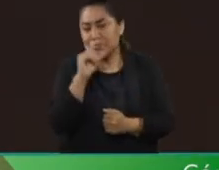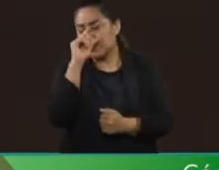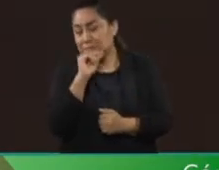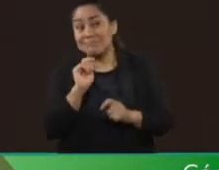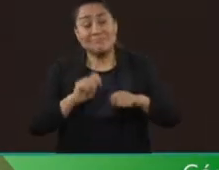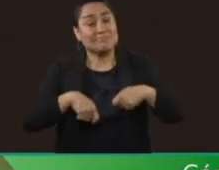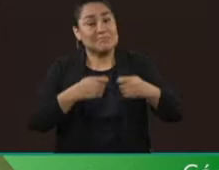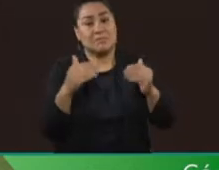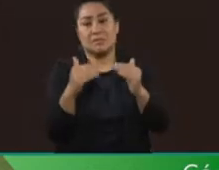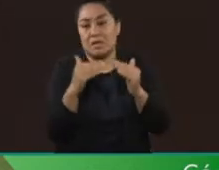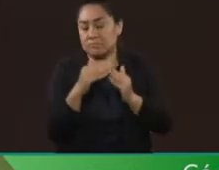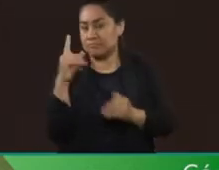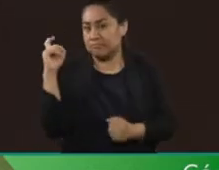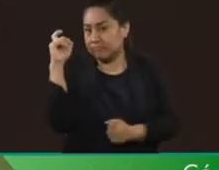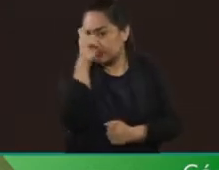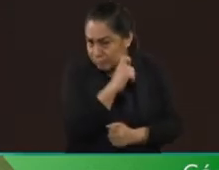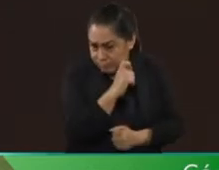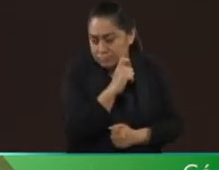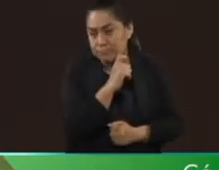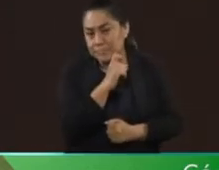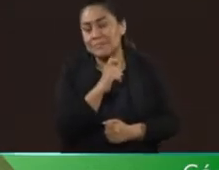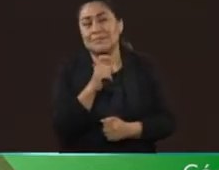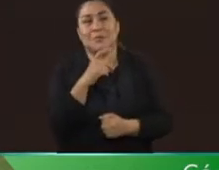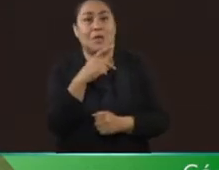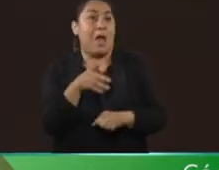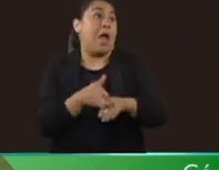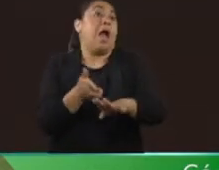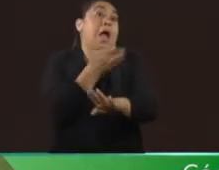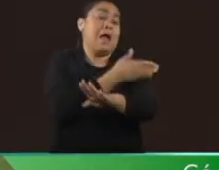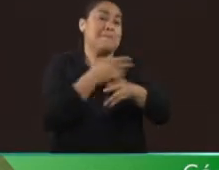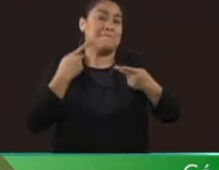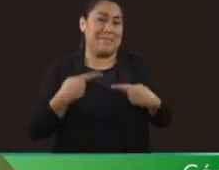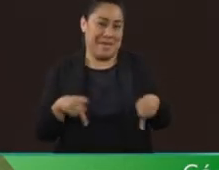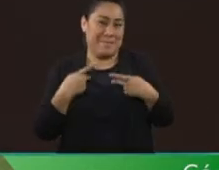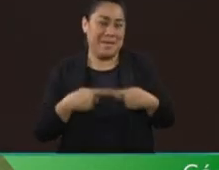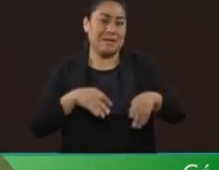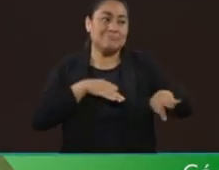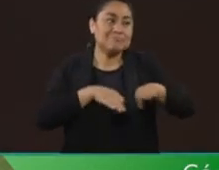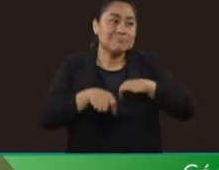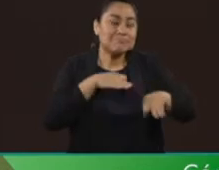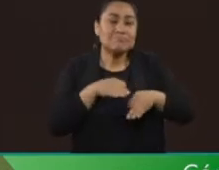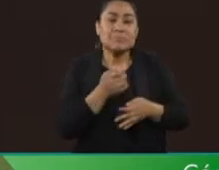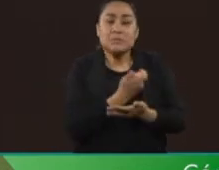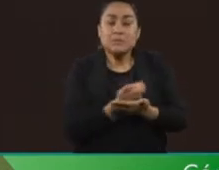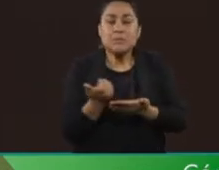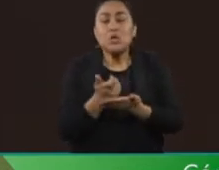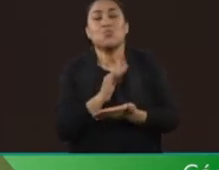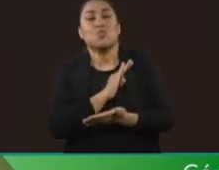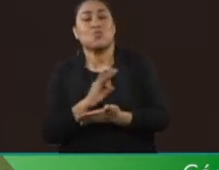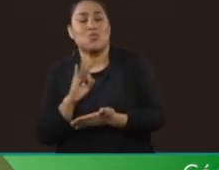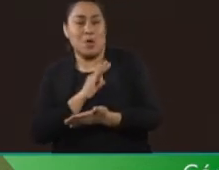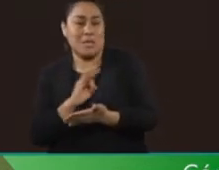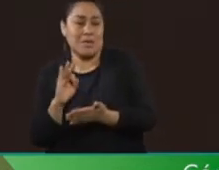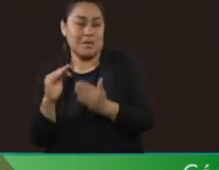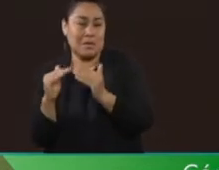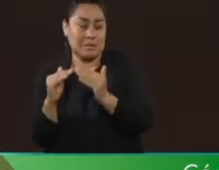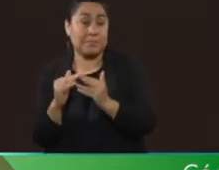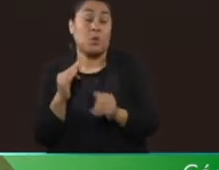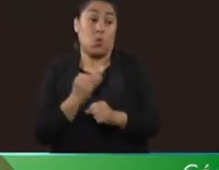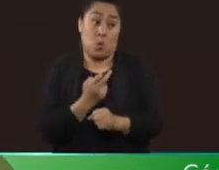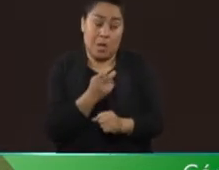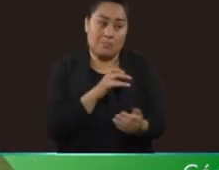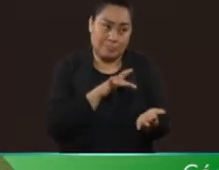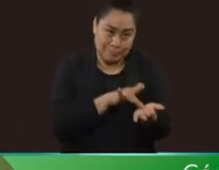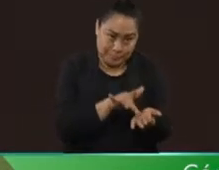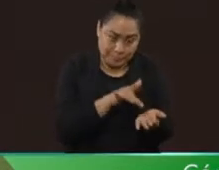vivienda que adquirían las personas trabajadoras de ingresos modestos esta iniciativa se suma a los avances